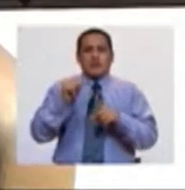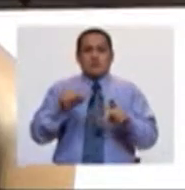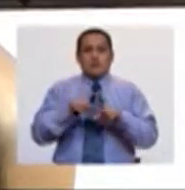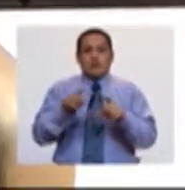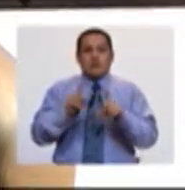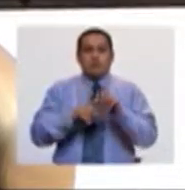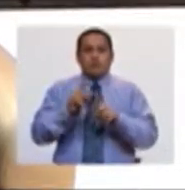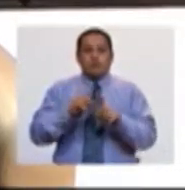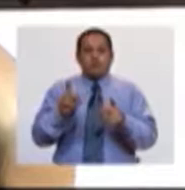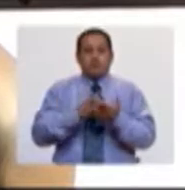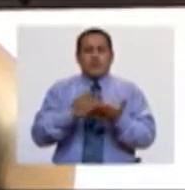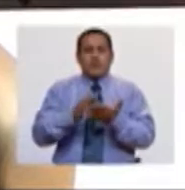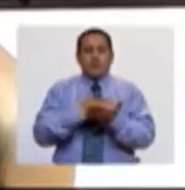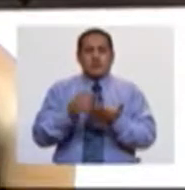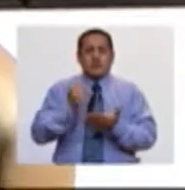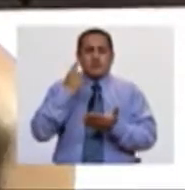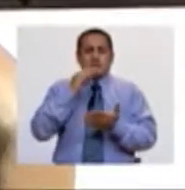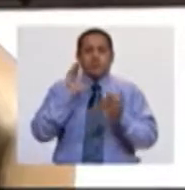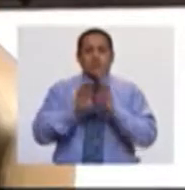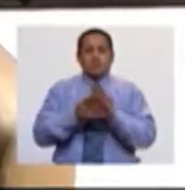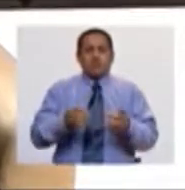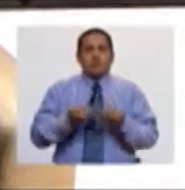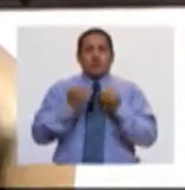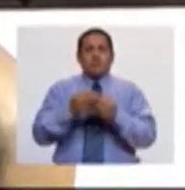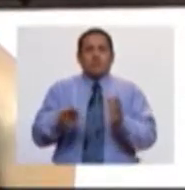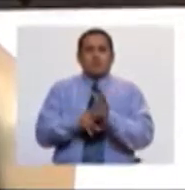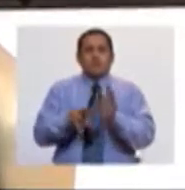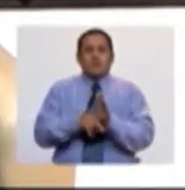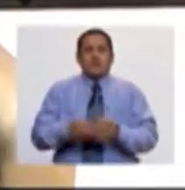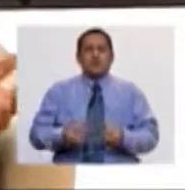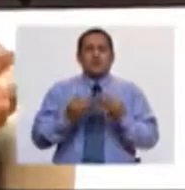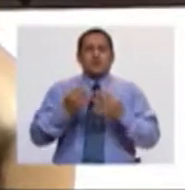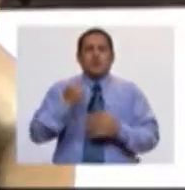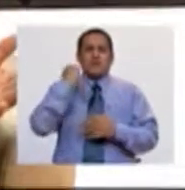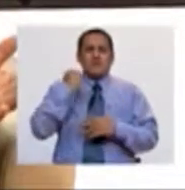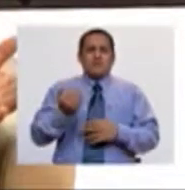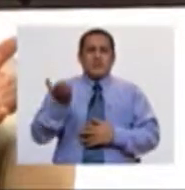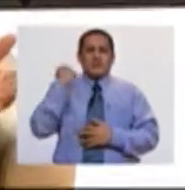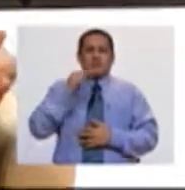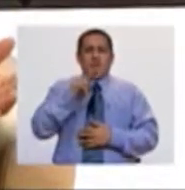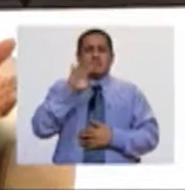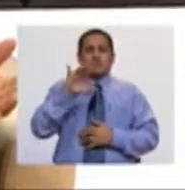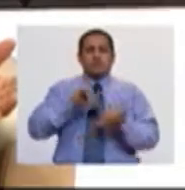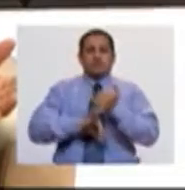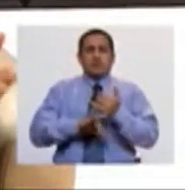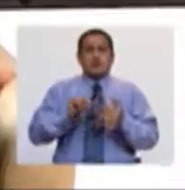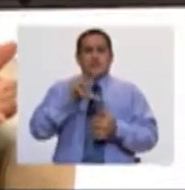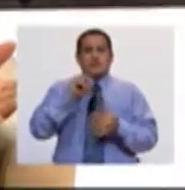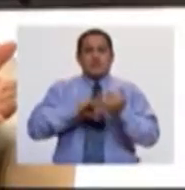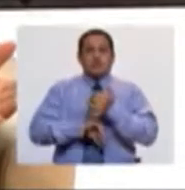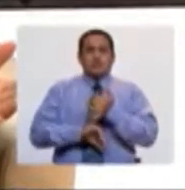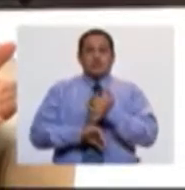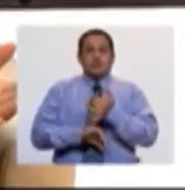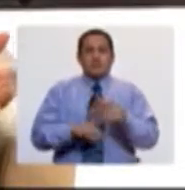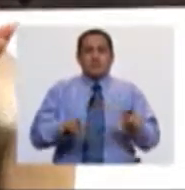muchas veces sin entender bien qué es lo que hacían y con una propina. ¿Y cuánto ganaban entonces? 25 soles, 30